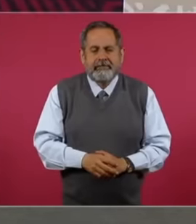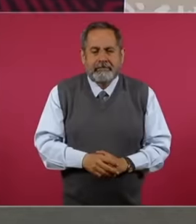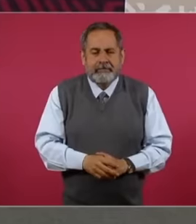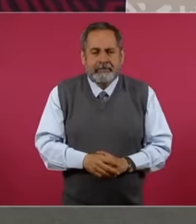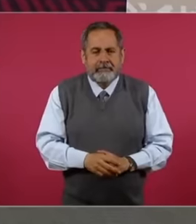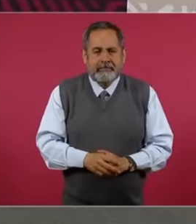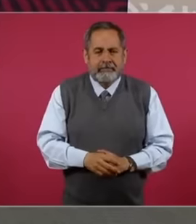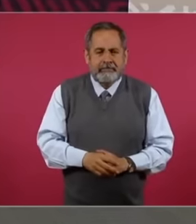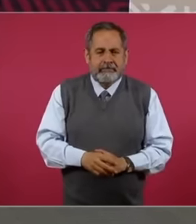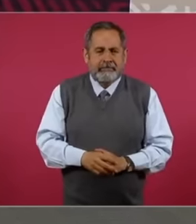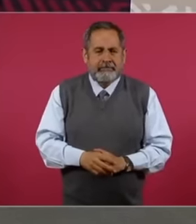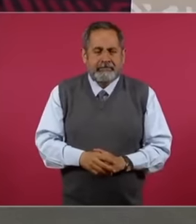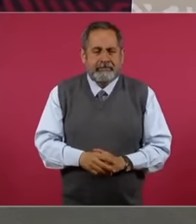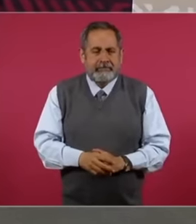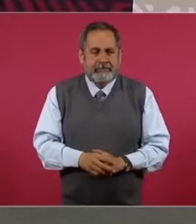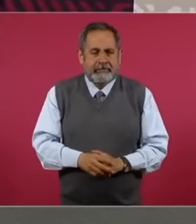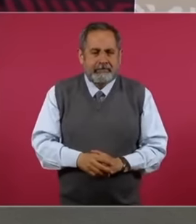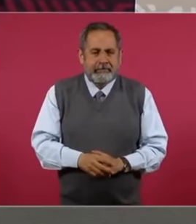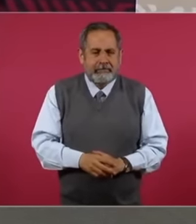la doble